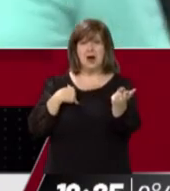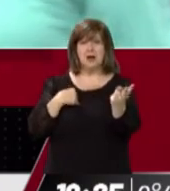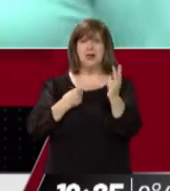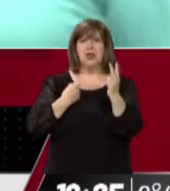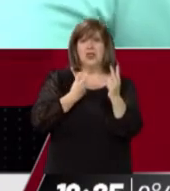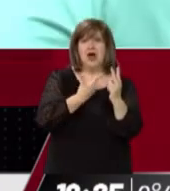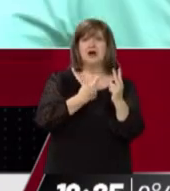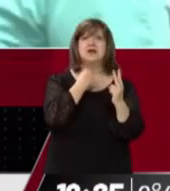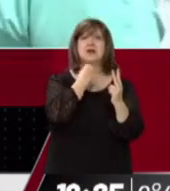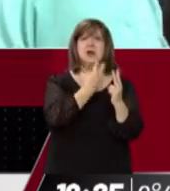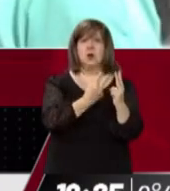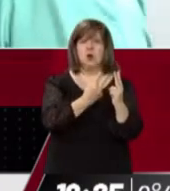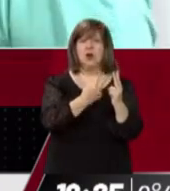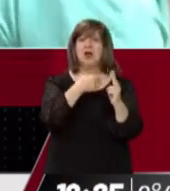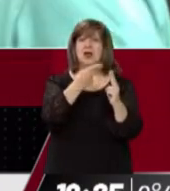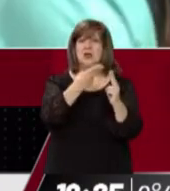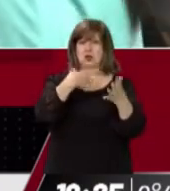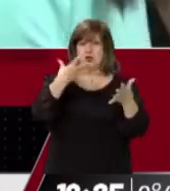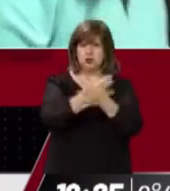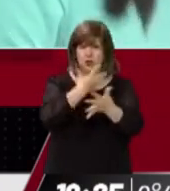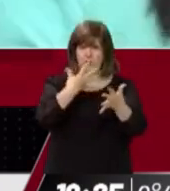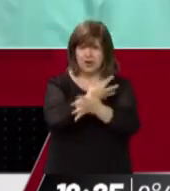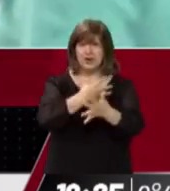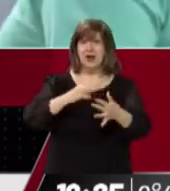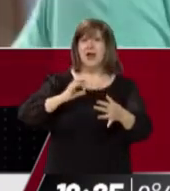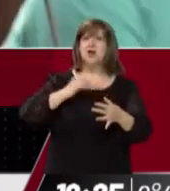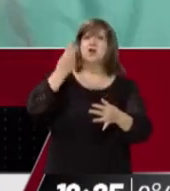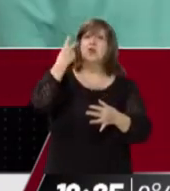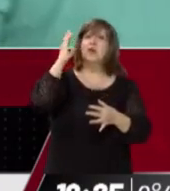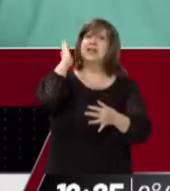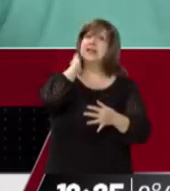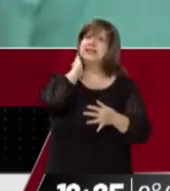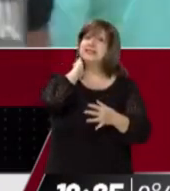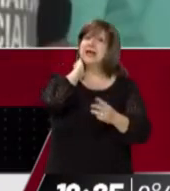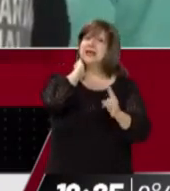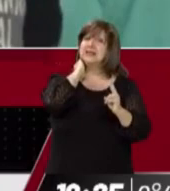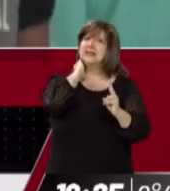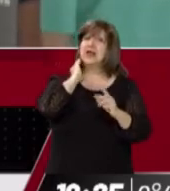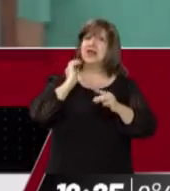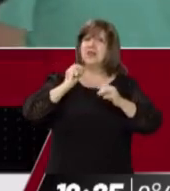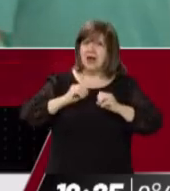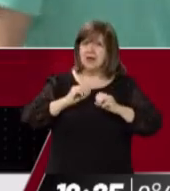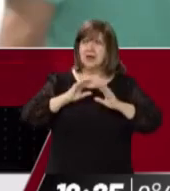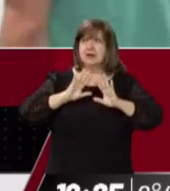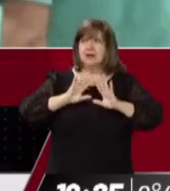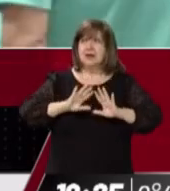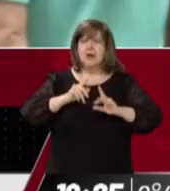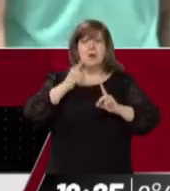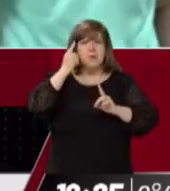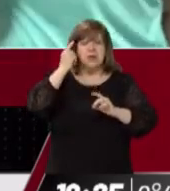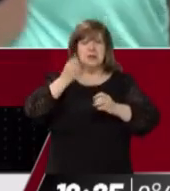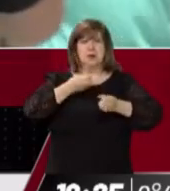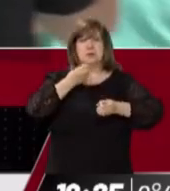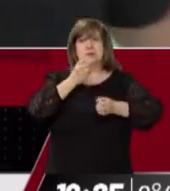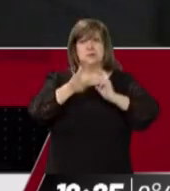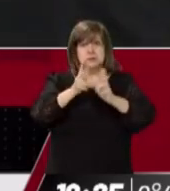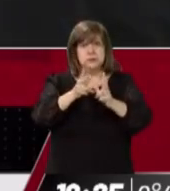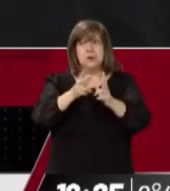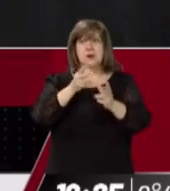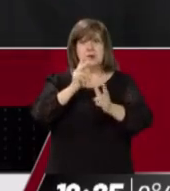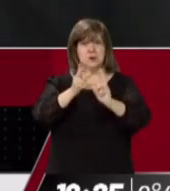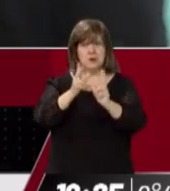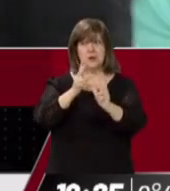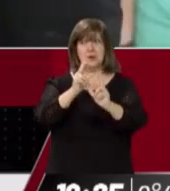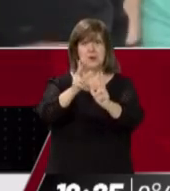No solo del 2016 Y a partir del 2017 recién un poco de Esperanza un poco de luz en todo esto sino